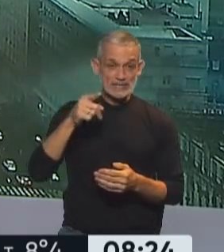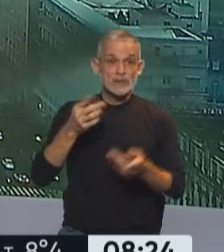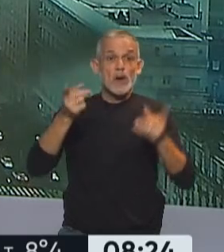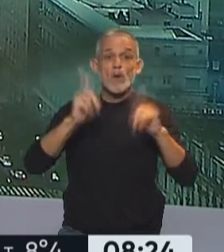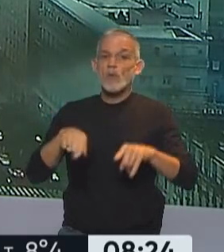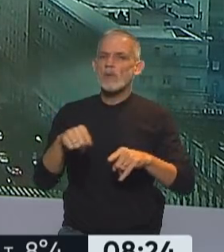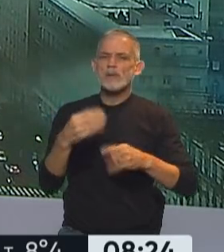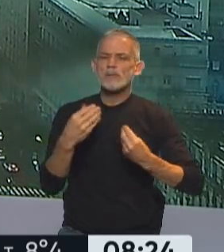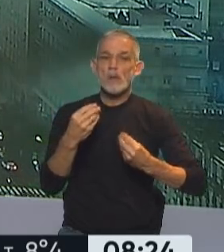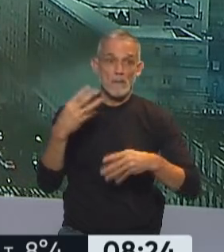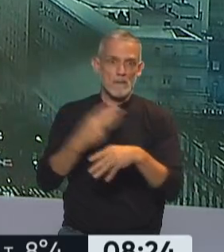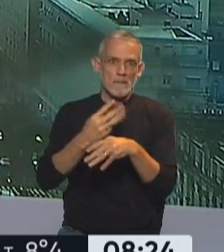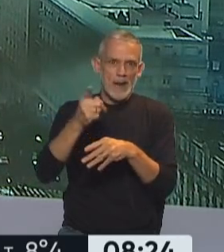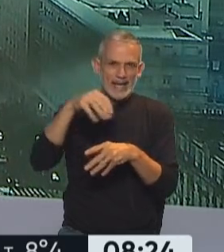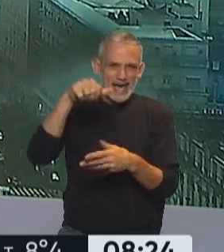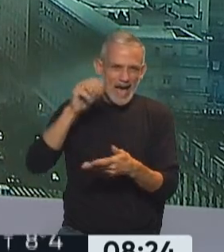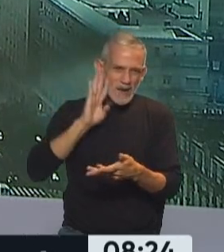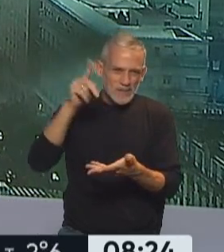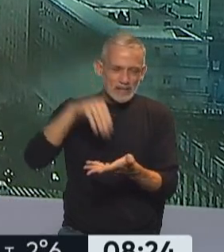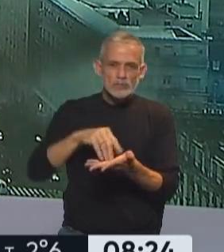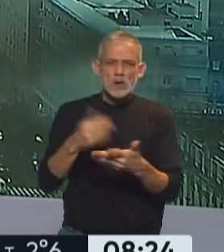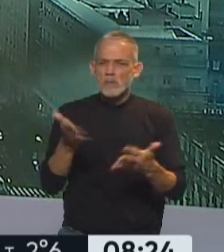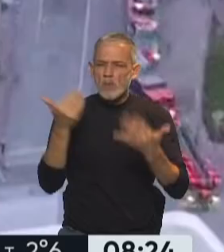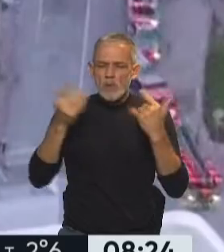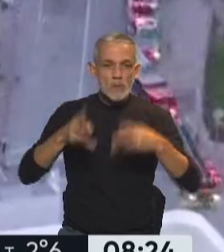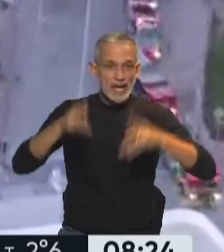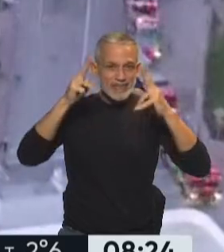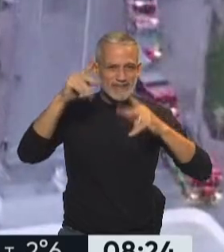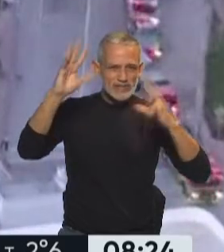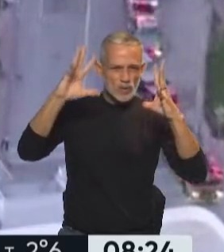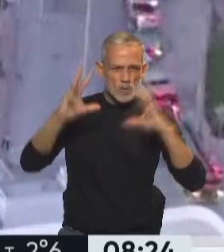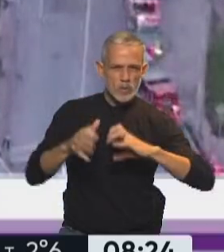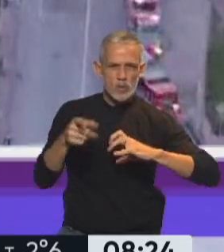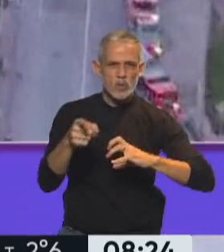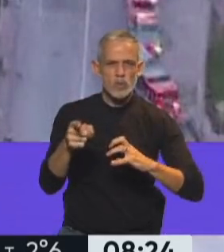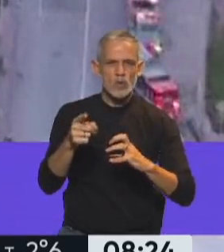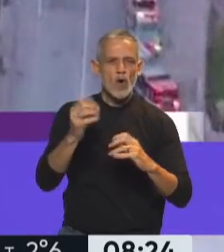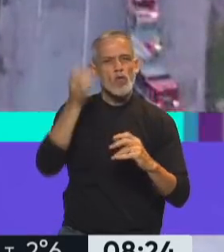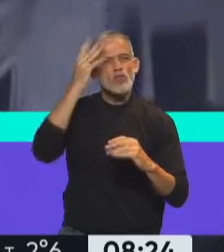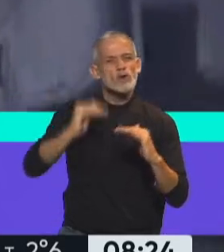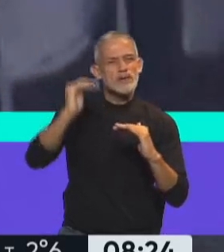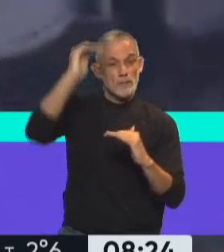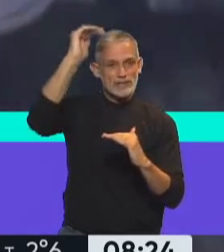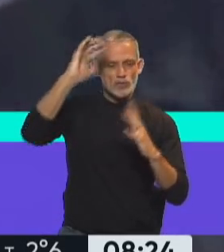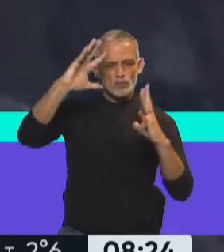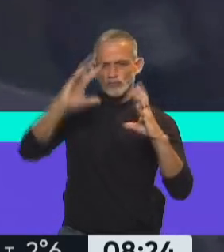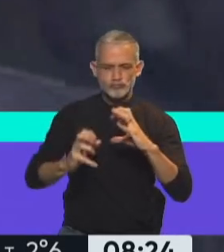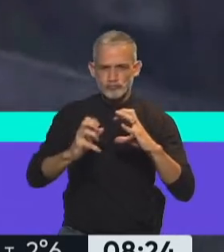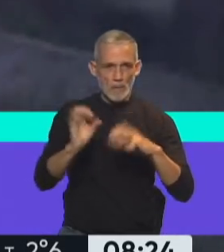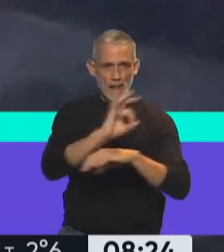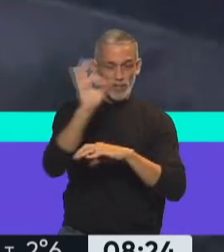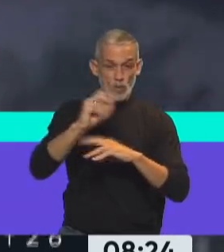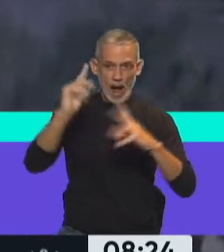Volvemos rápidamente a Miami por las tareas de remoción de escombros que se están realizando en el edificio de 12 pisos que se derrumbó durante